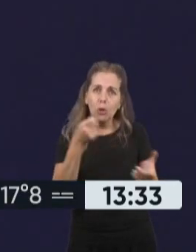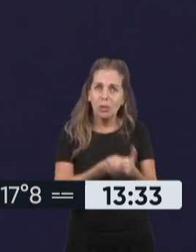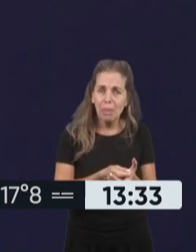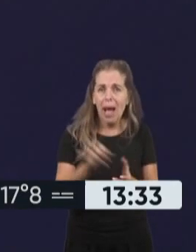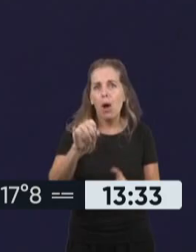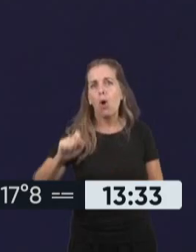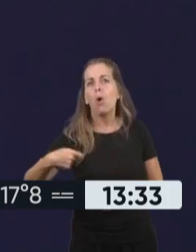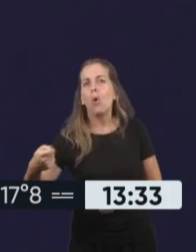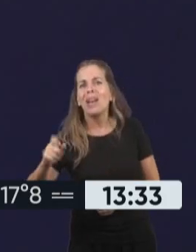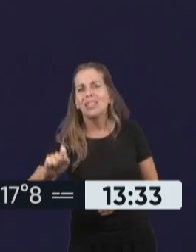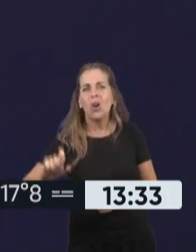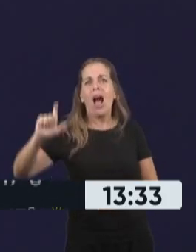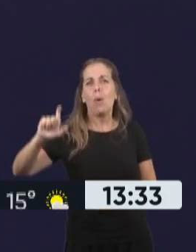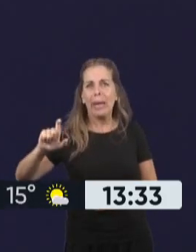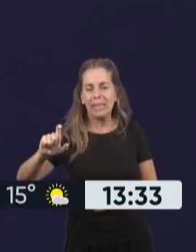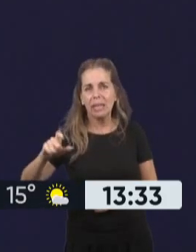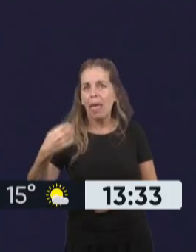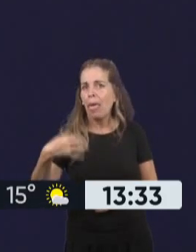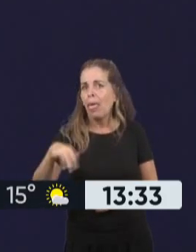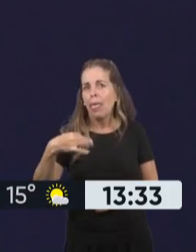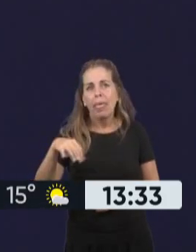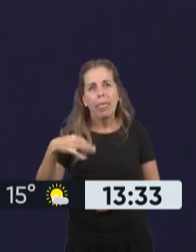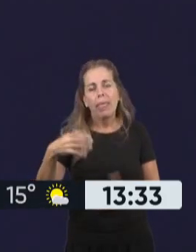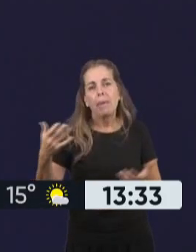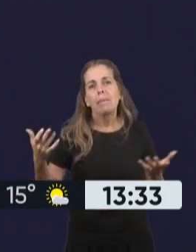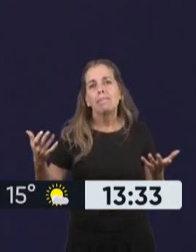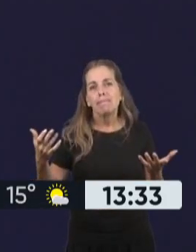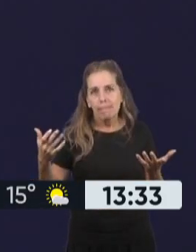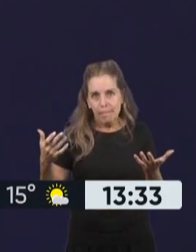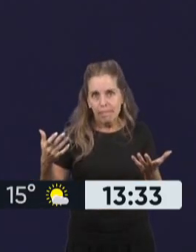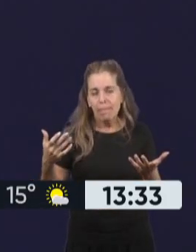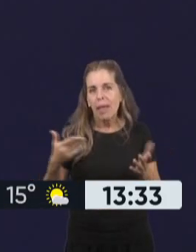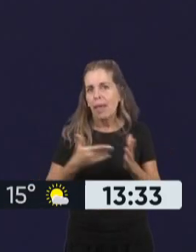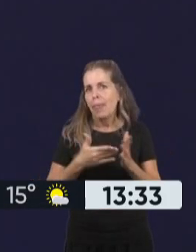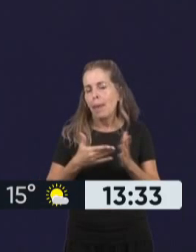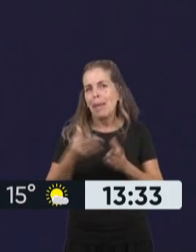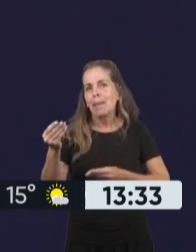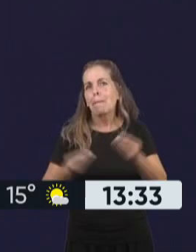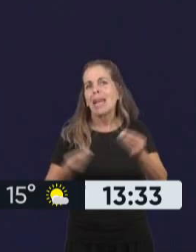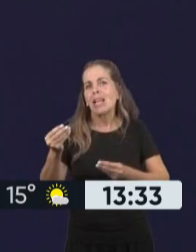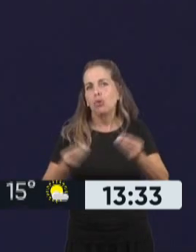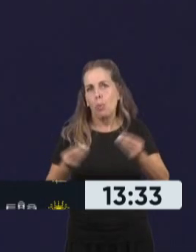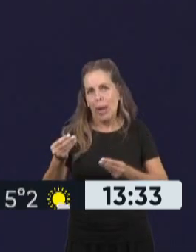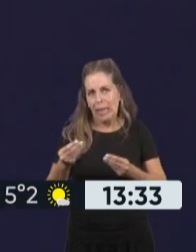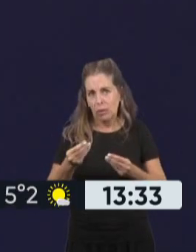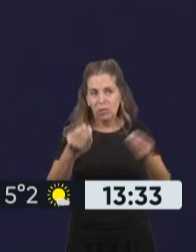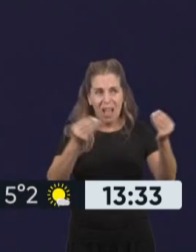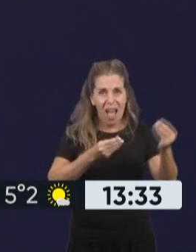para que eso ocurra, siempre tiene que existir del otro lado una partida que pueda sostener ese aumento